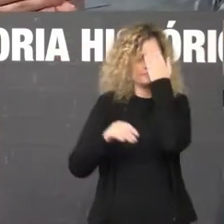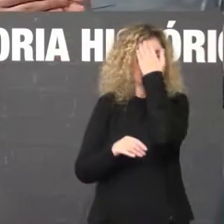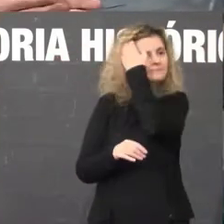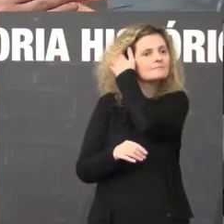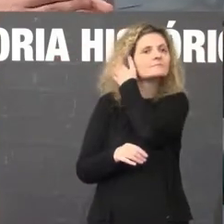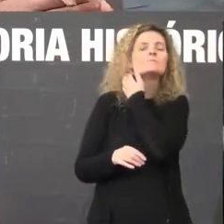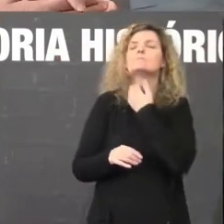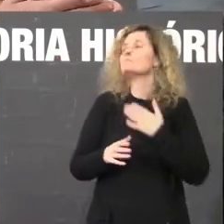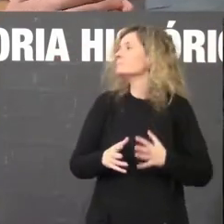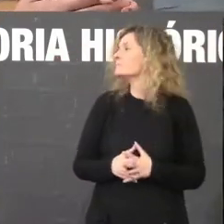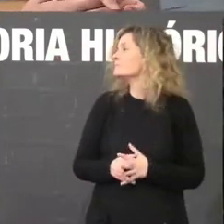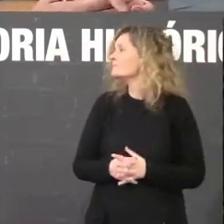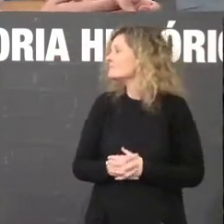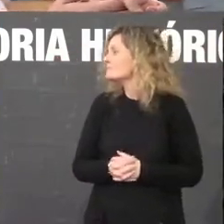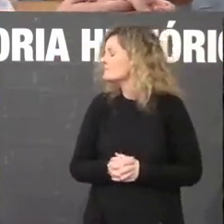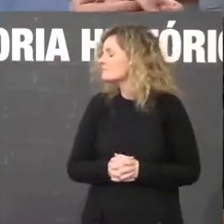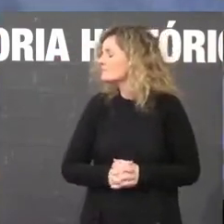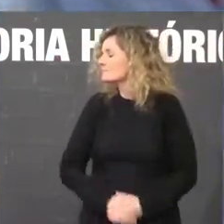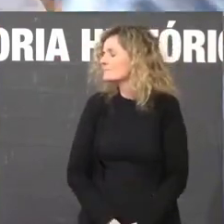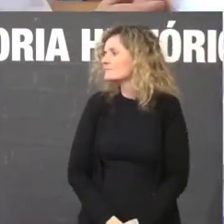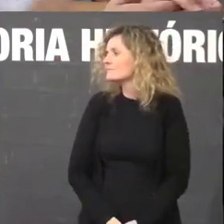Perdón por si me extendí un pouco de máis.